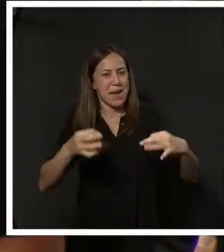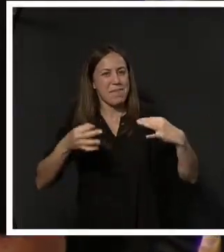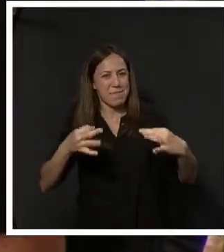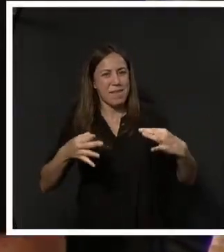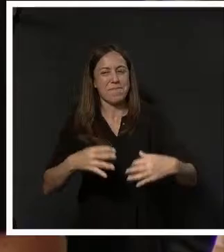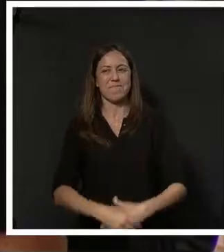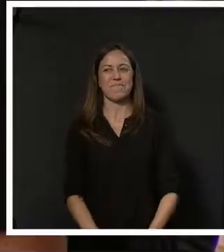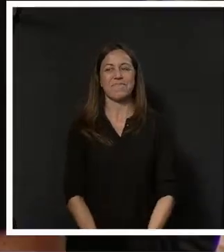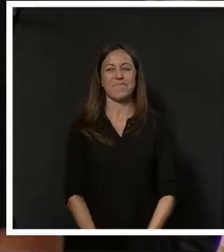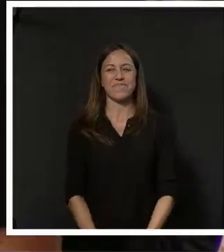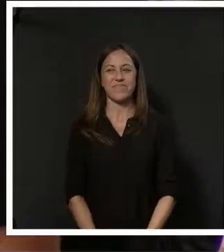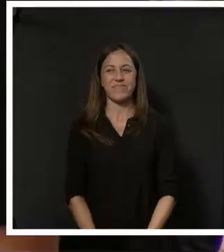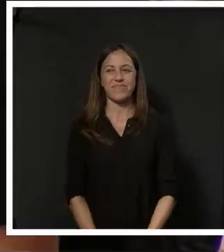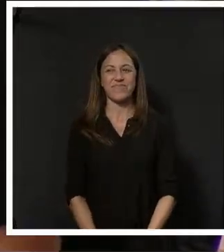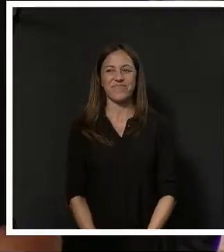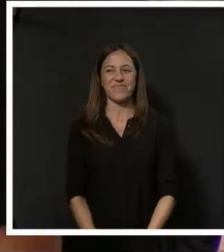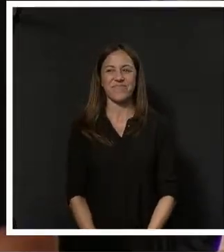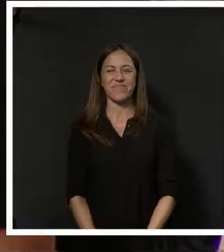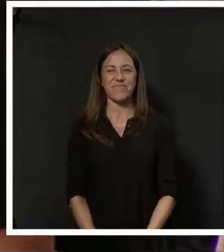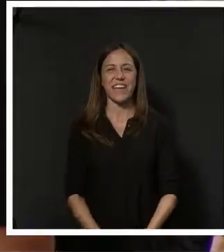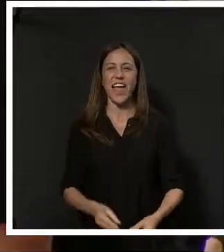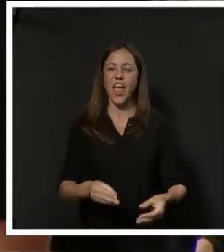Dios mío